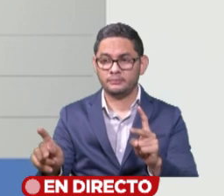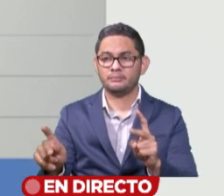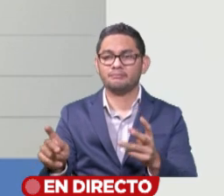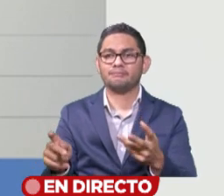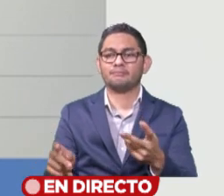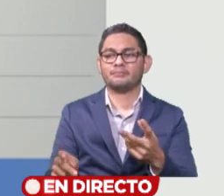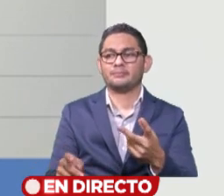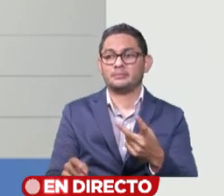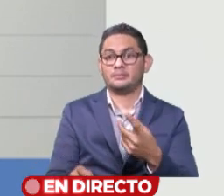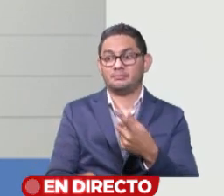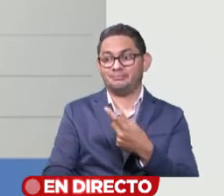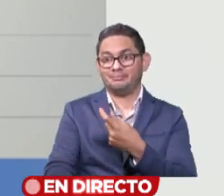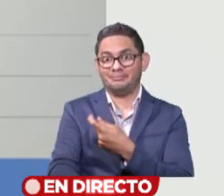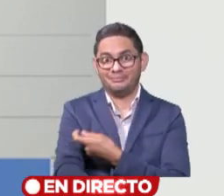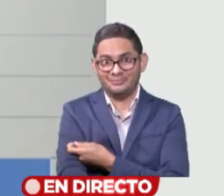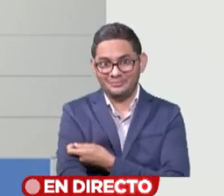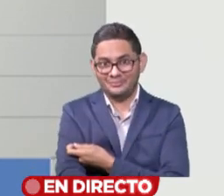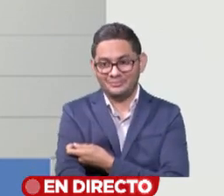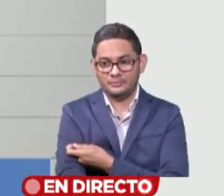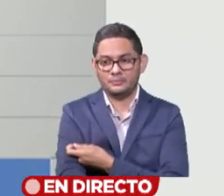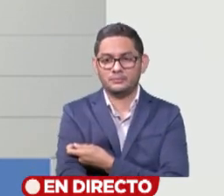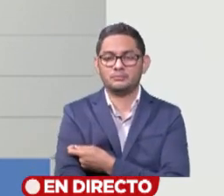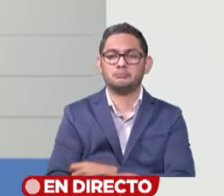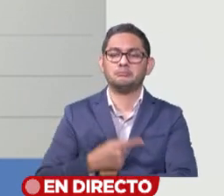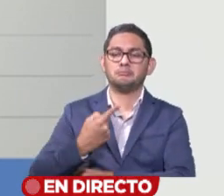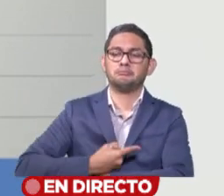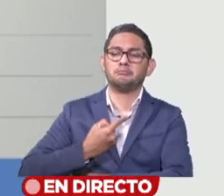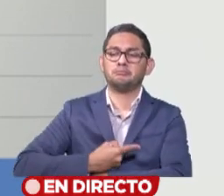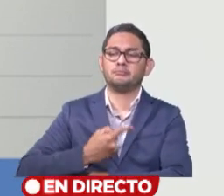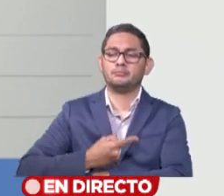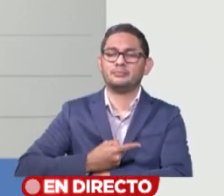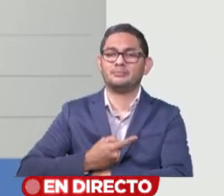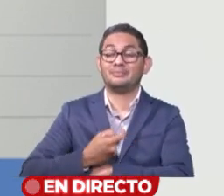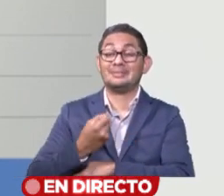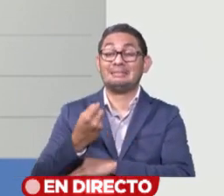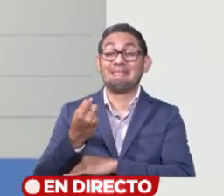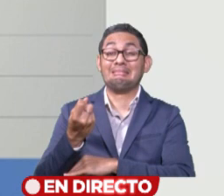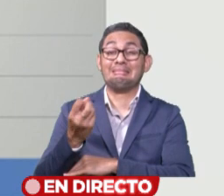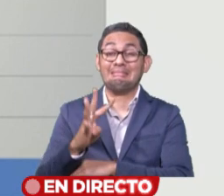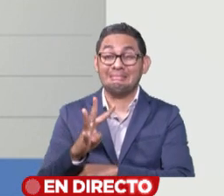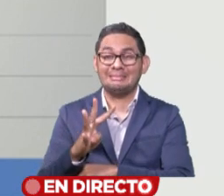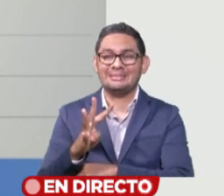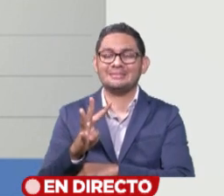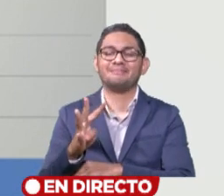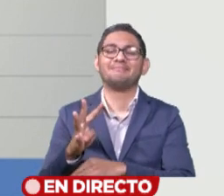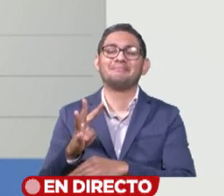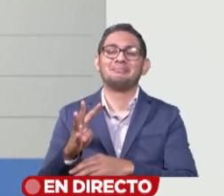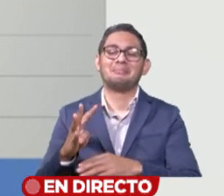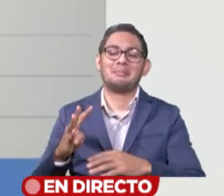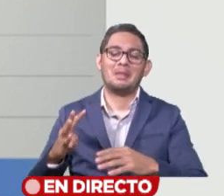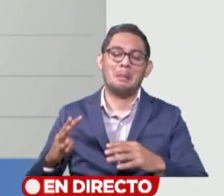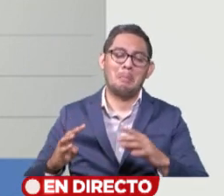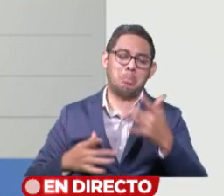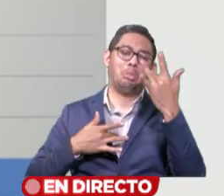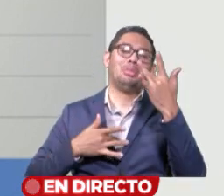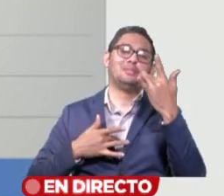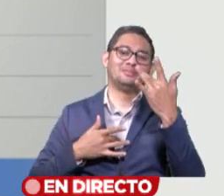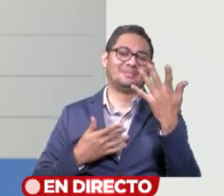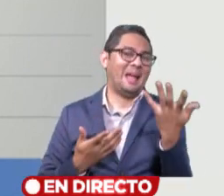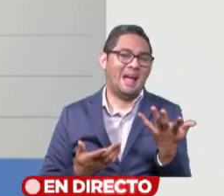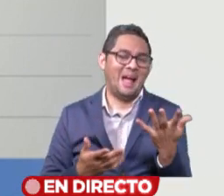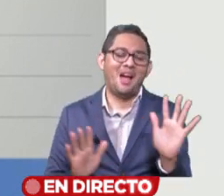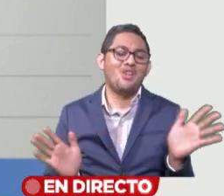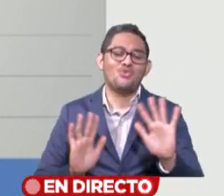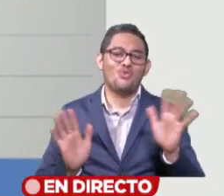14 de haber sido vacunadas, demostrando de tal manera que el sistema inmune todavía no estaba presentando una respuesta inmune